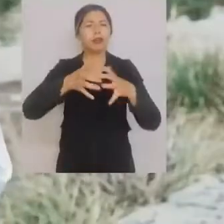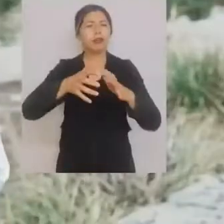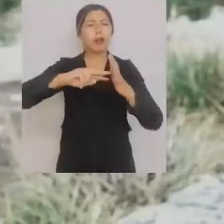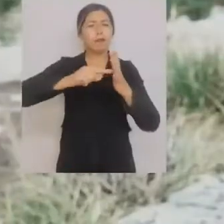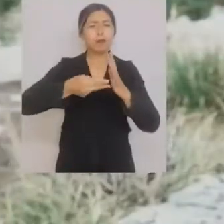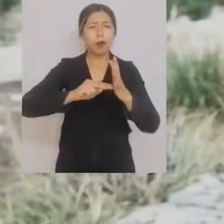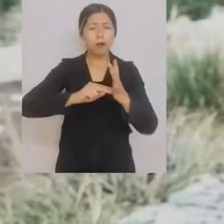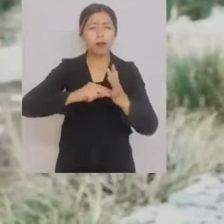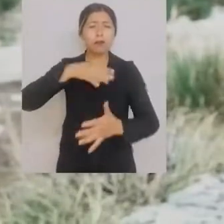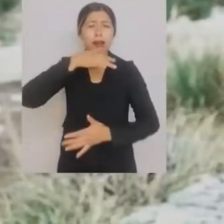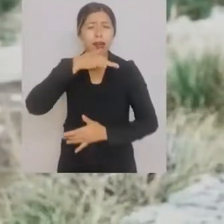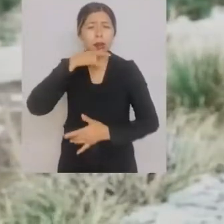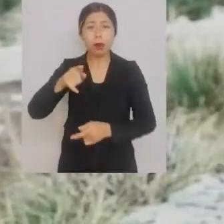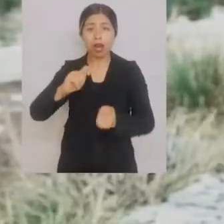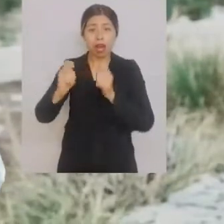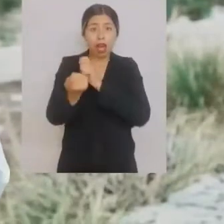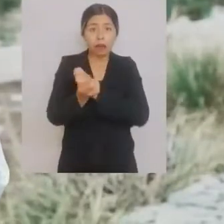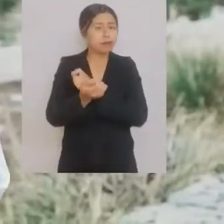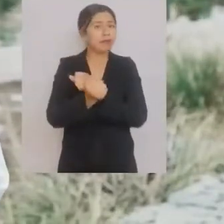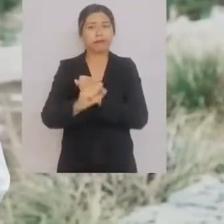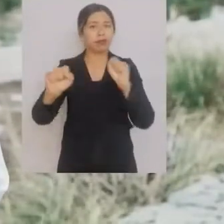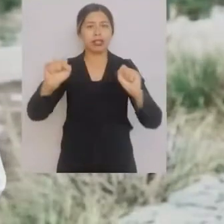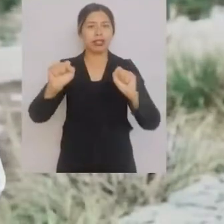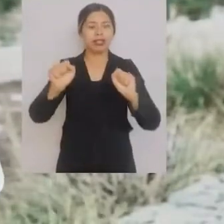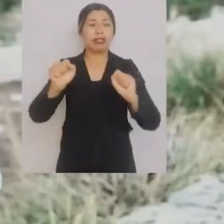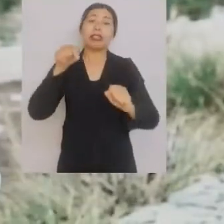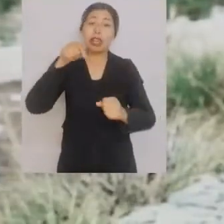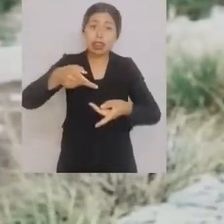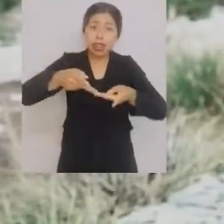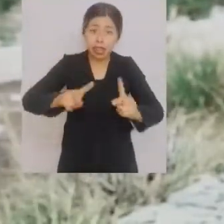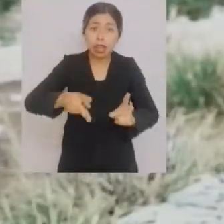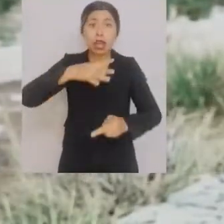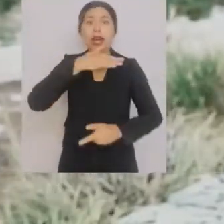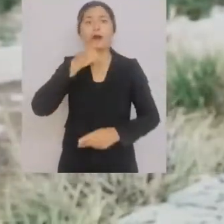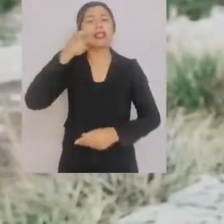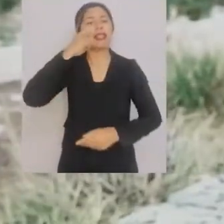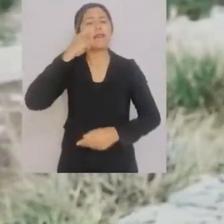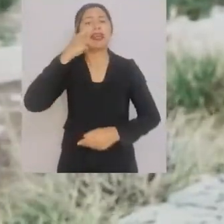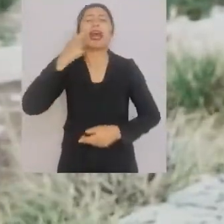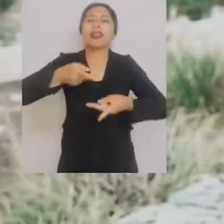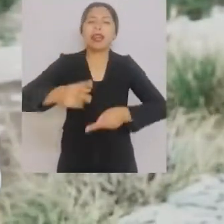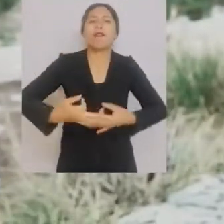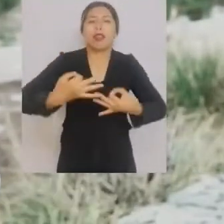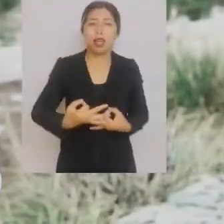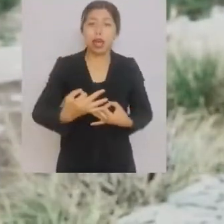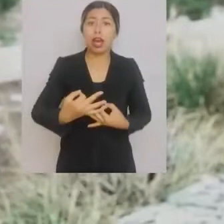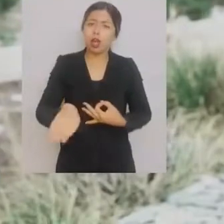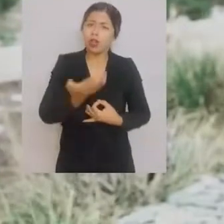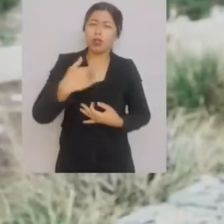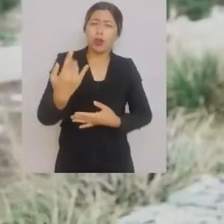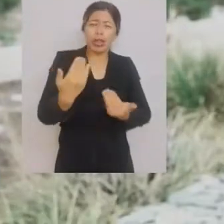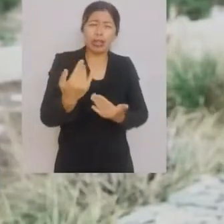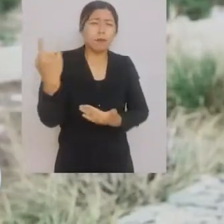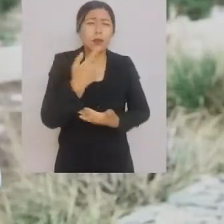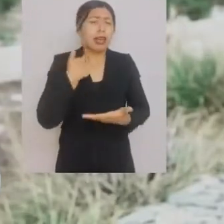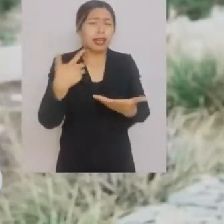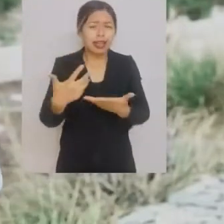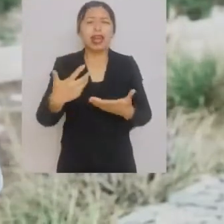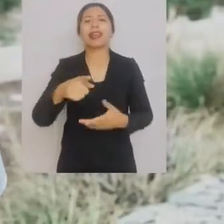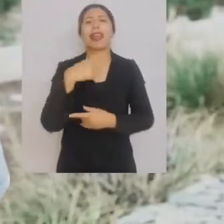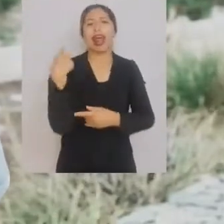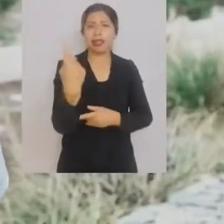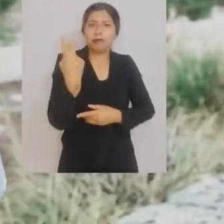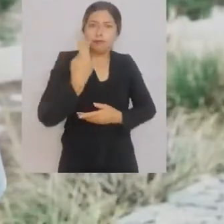La crisis hídrica es irreversible. El acceso al agua es un derecho fundamental. Nacionalizar el agua es una